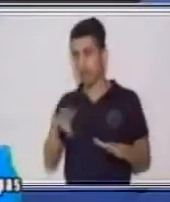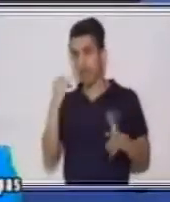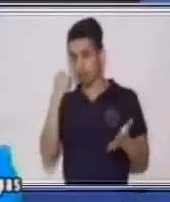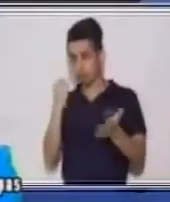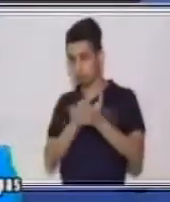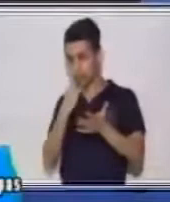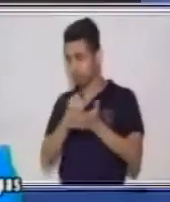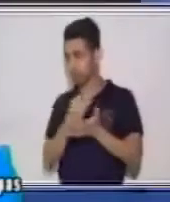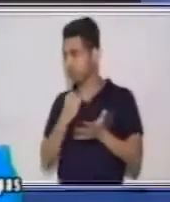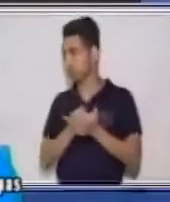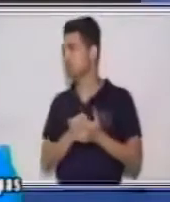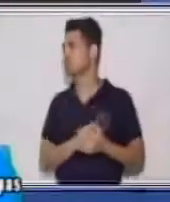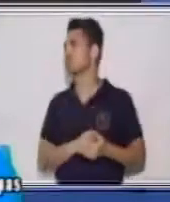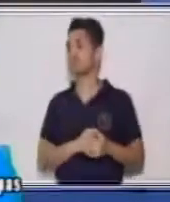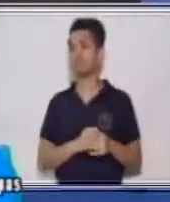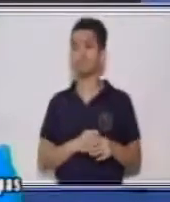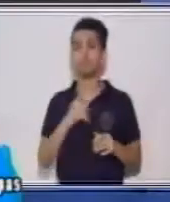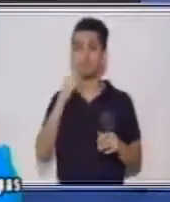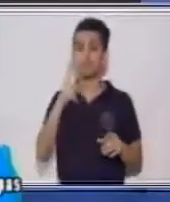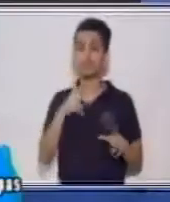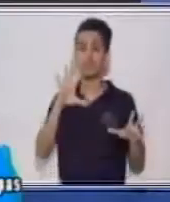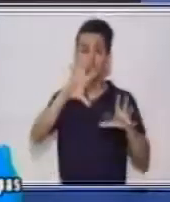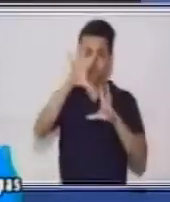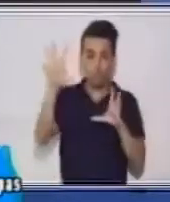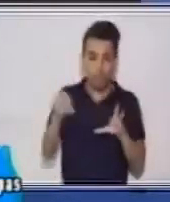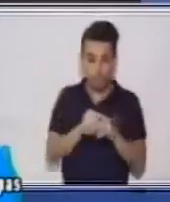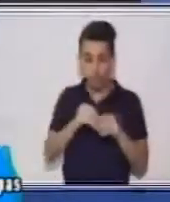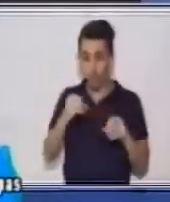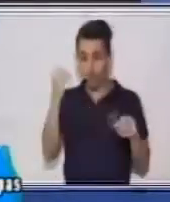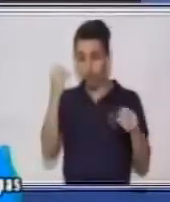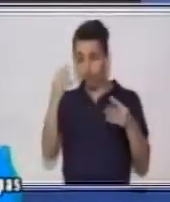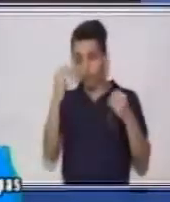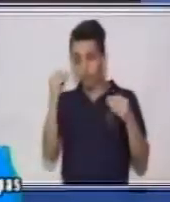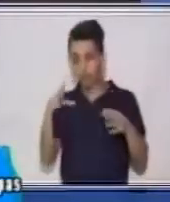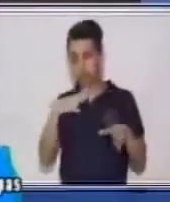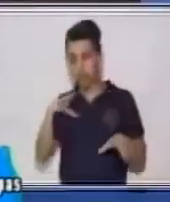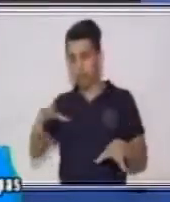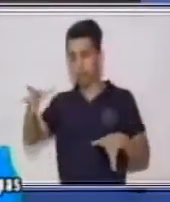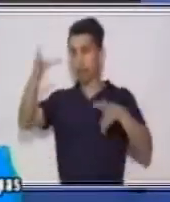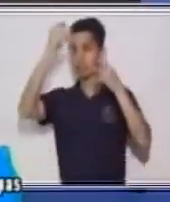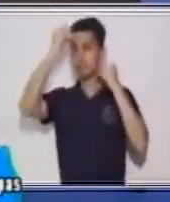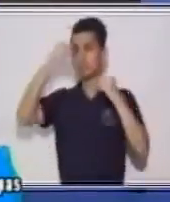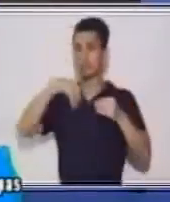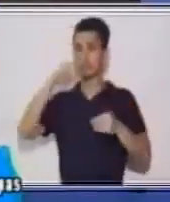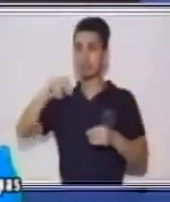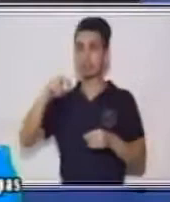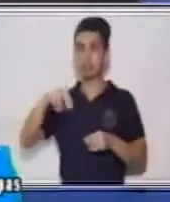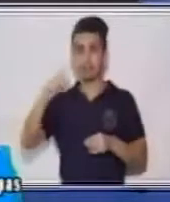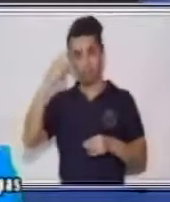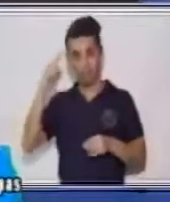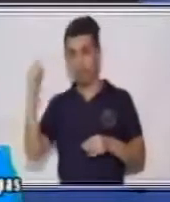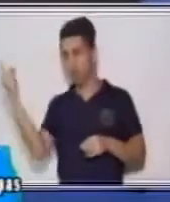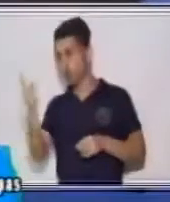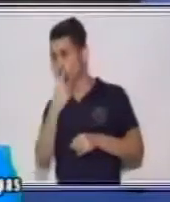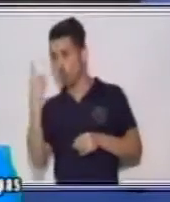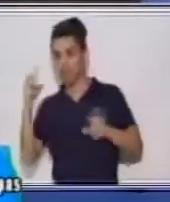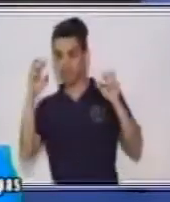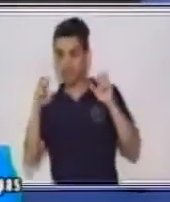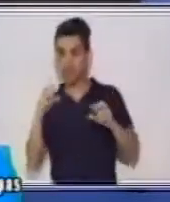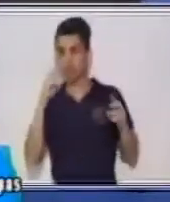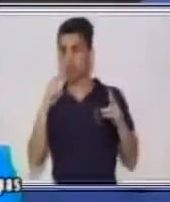investigué, con la información de lo que yo quiero dar a interpretar, lo que quiero que los demás